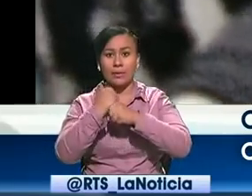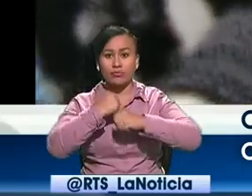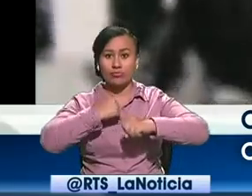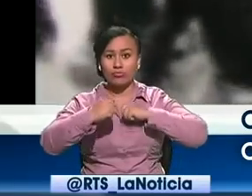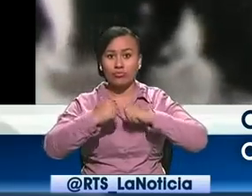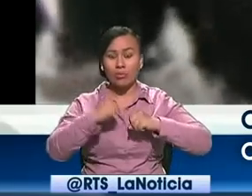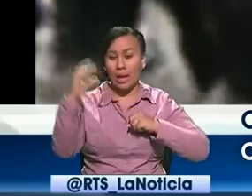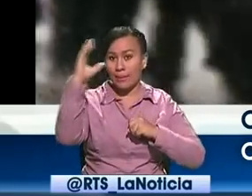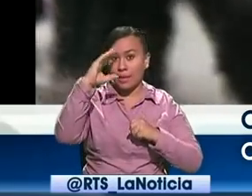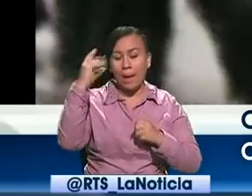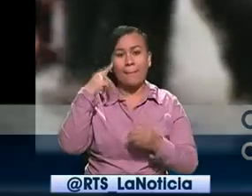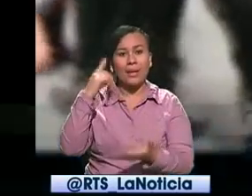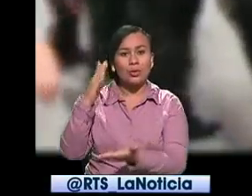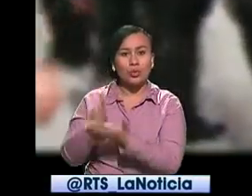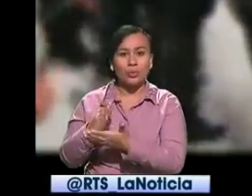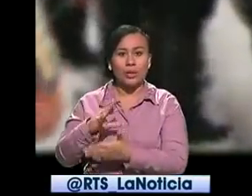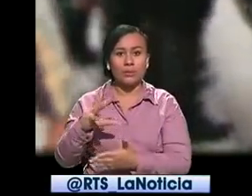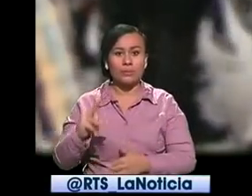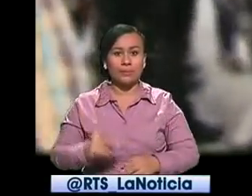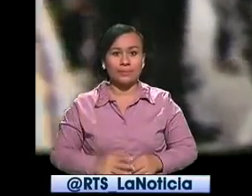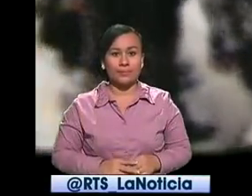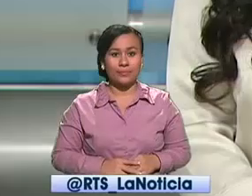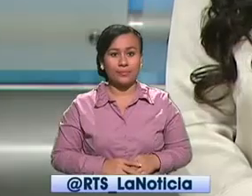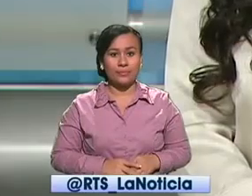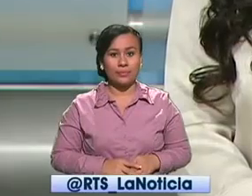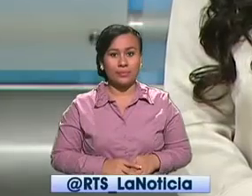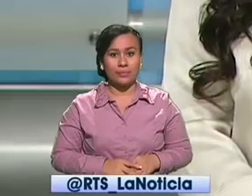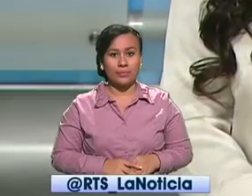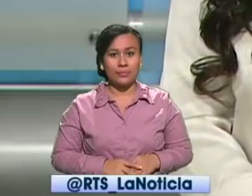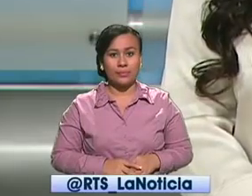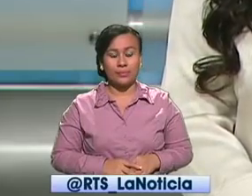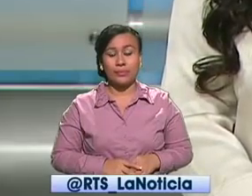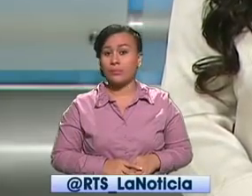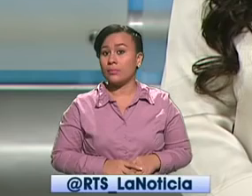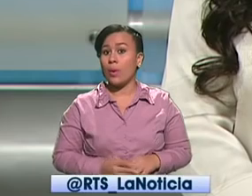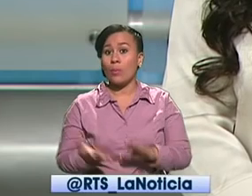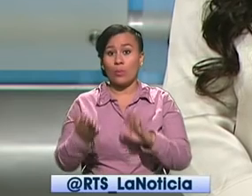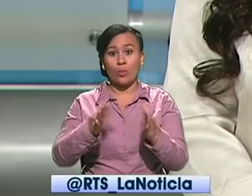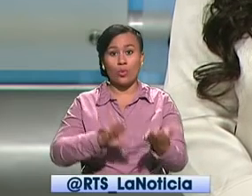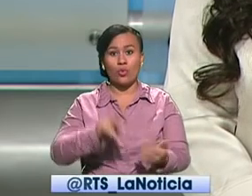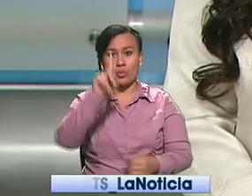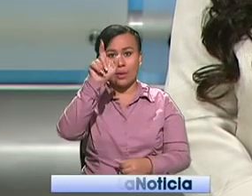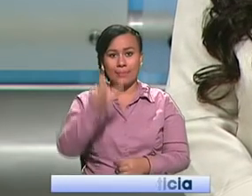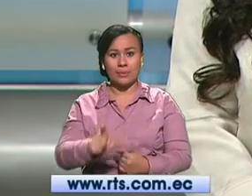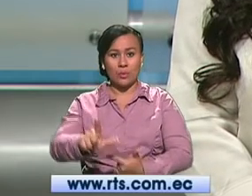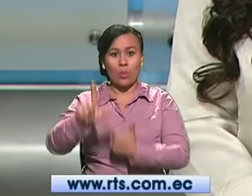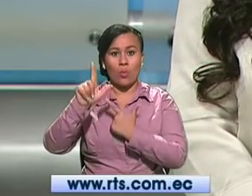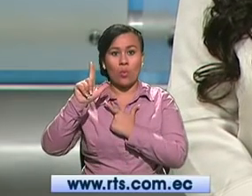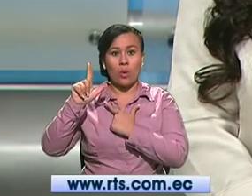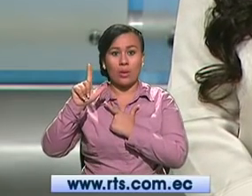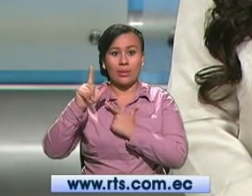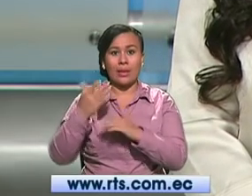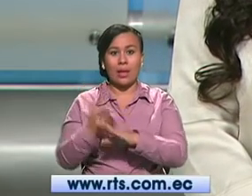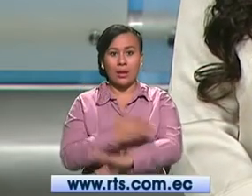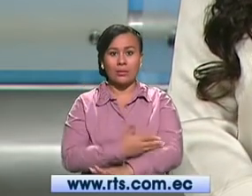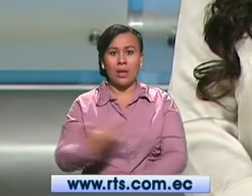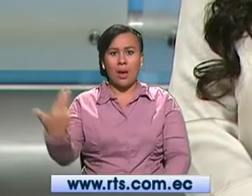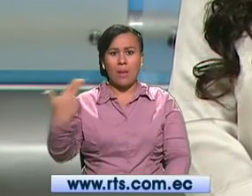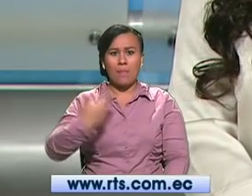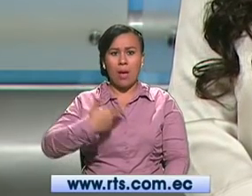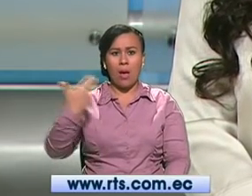AMPA, informó Roselena Vascones. Falleció el guardia de seguridad, quien fue baleado